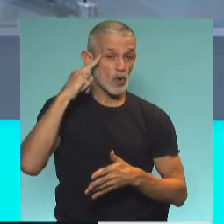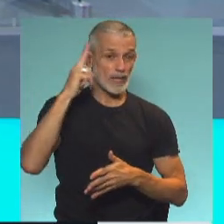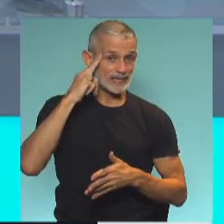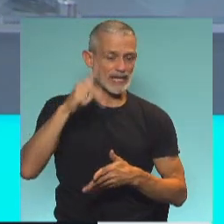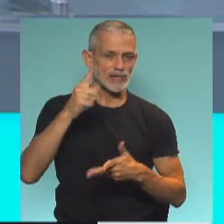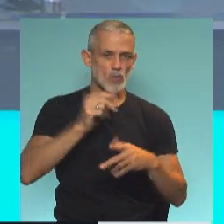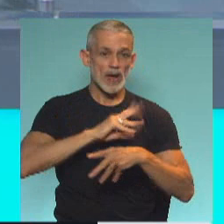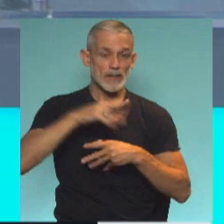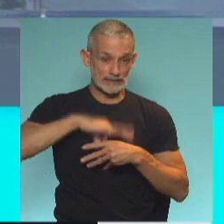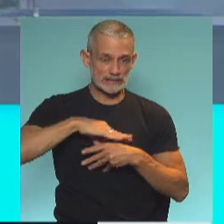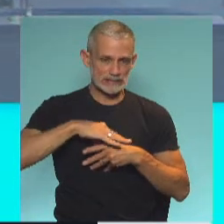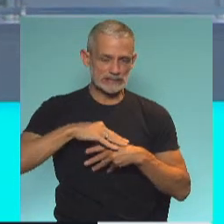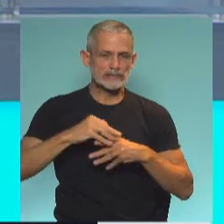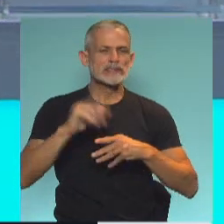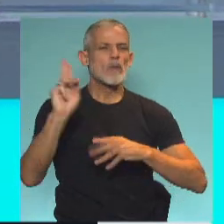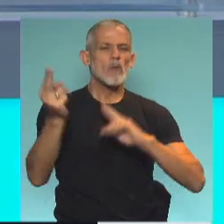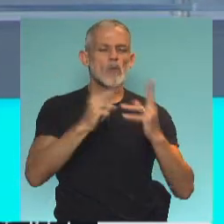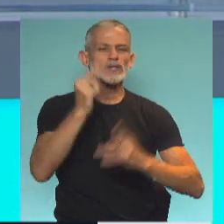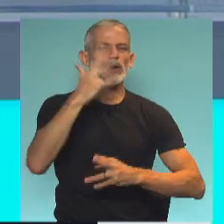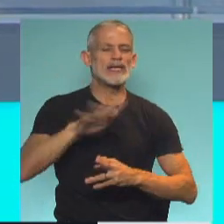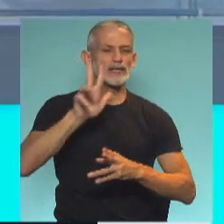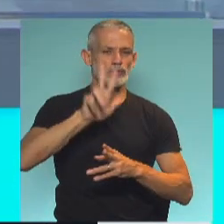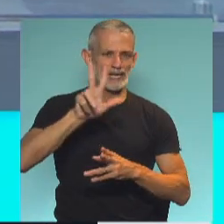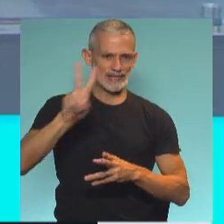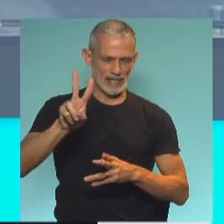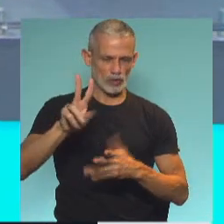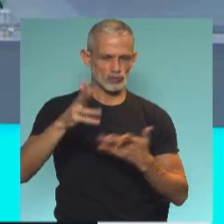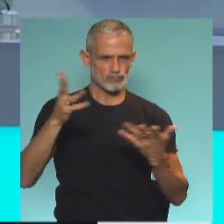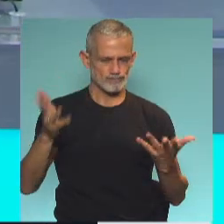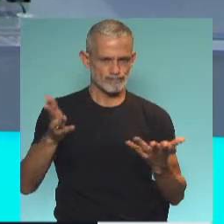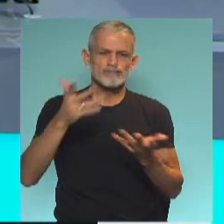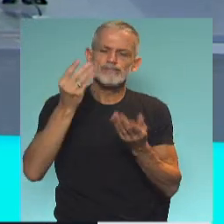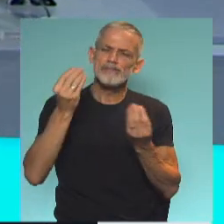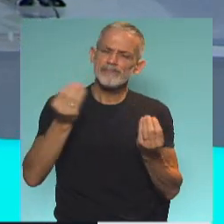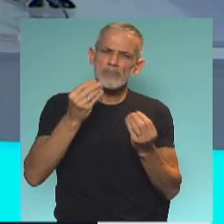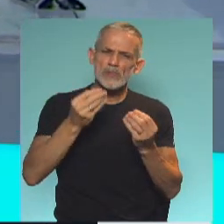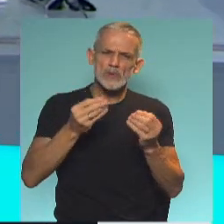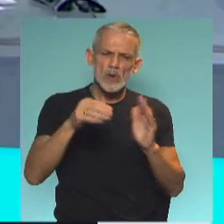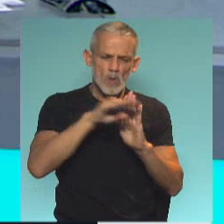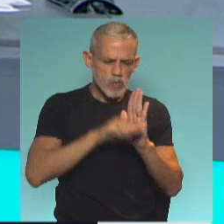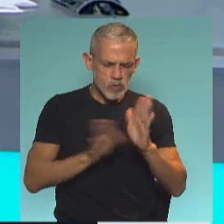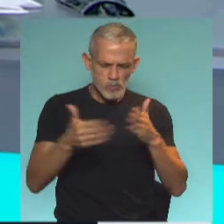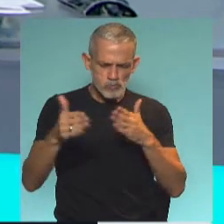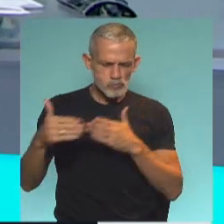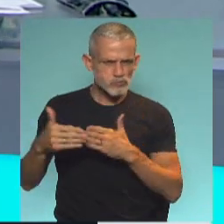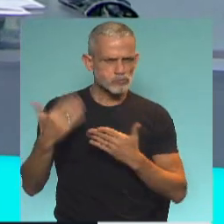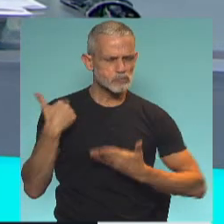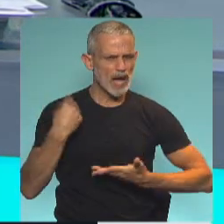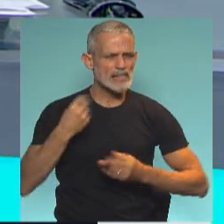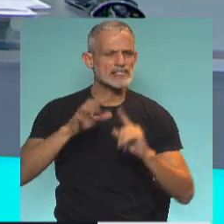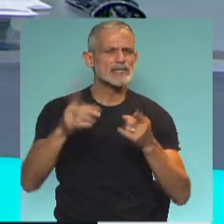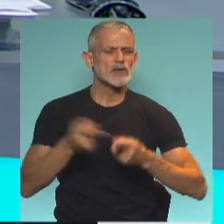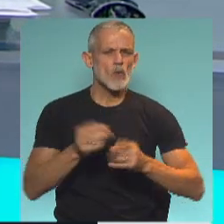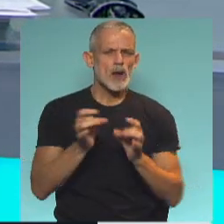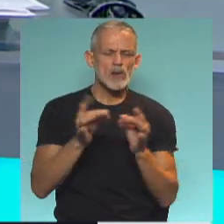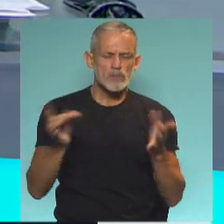35.399 positivos y 532 fallecidos. La pregunta es, a pesar de las restricciones, ¿por qué ayer tuvimos uno de esos